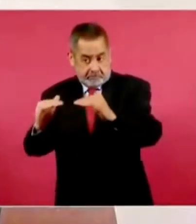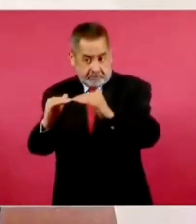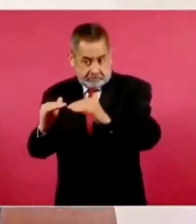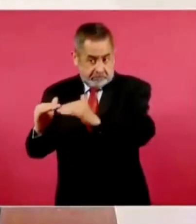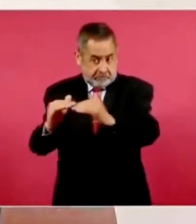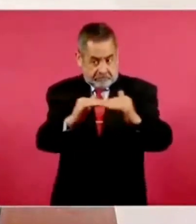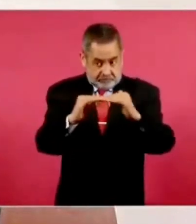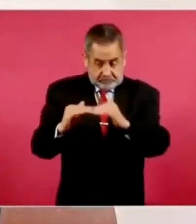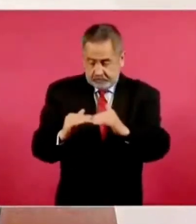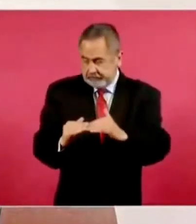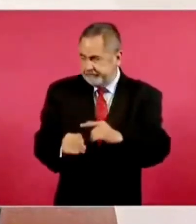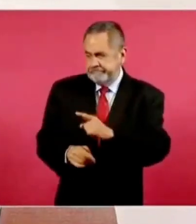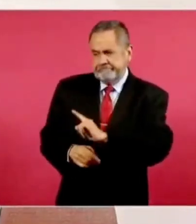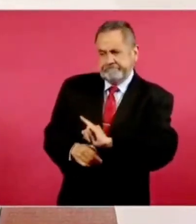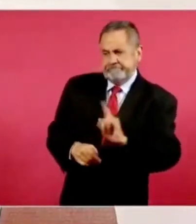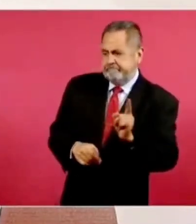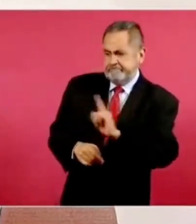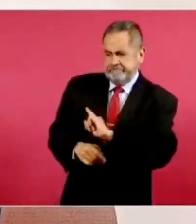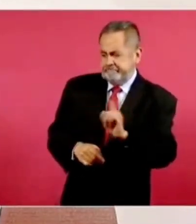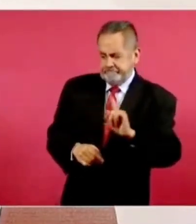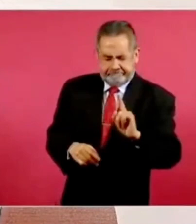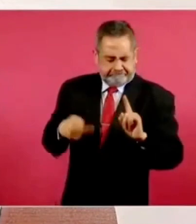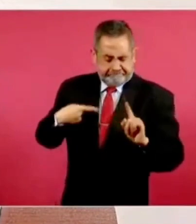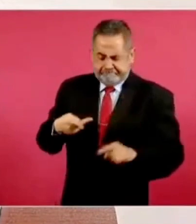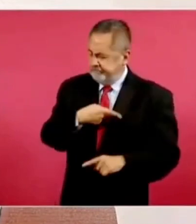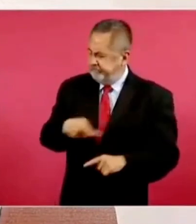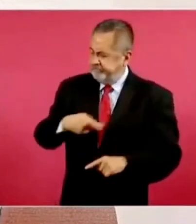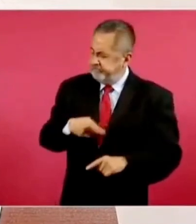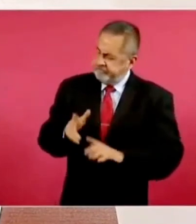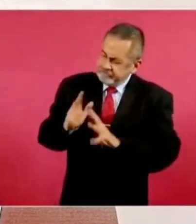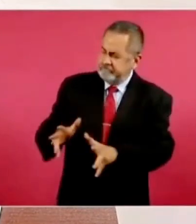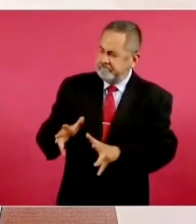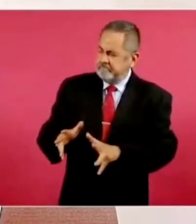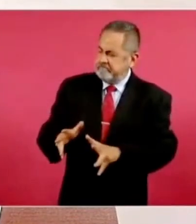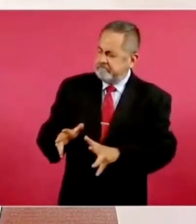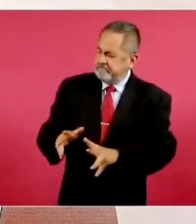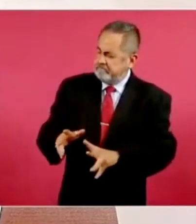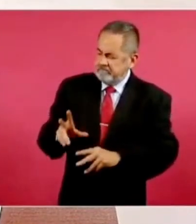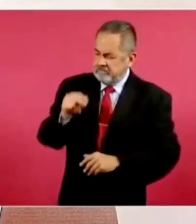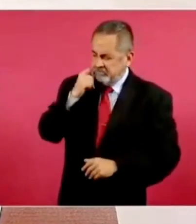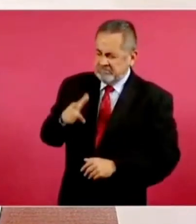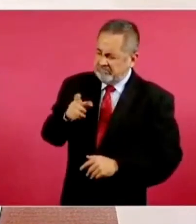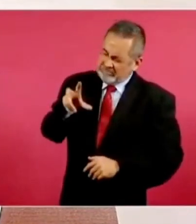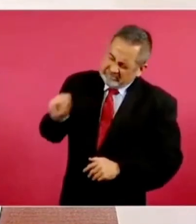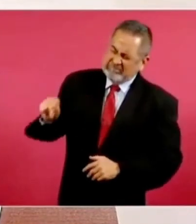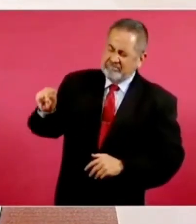más favorecidas. Eso no se lo perdonaron.